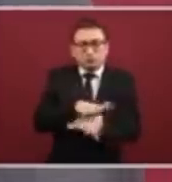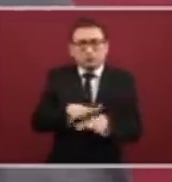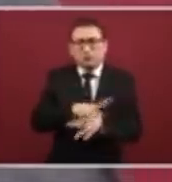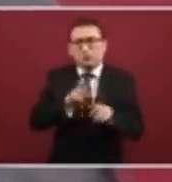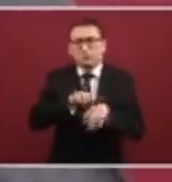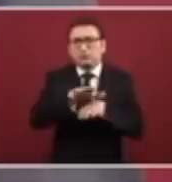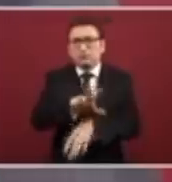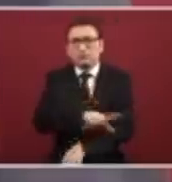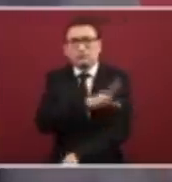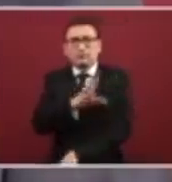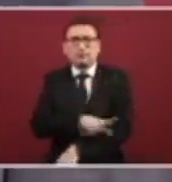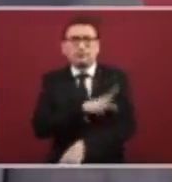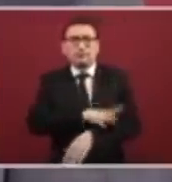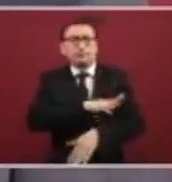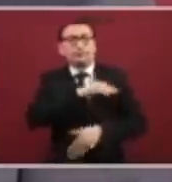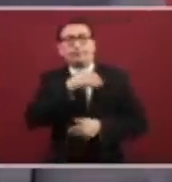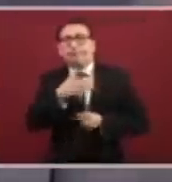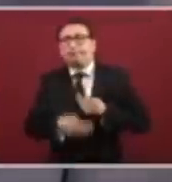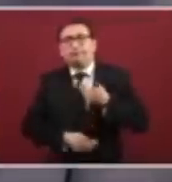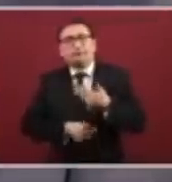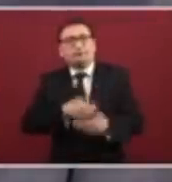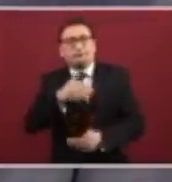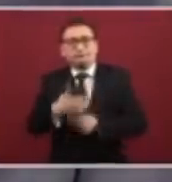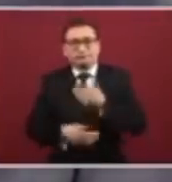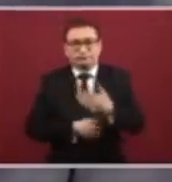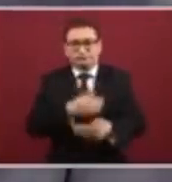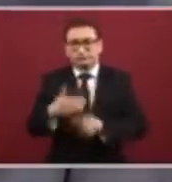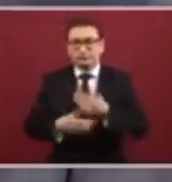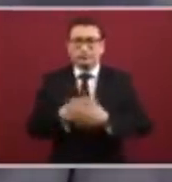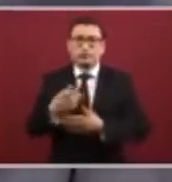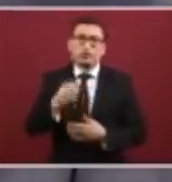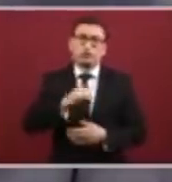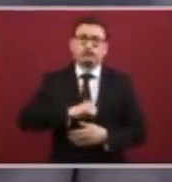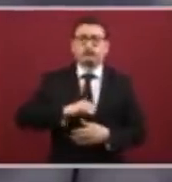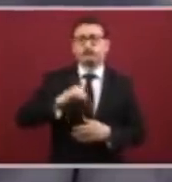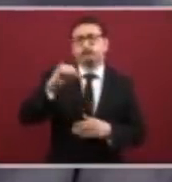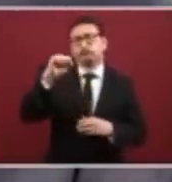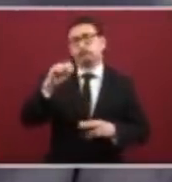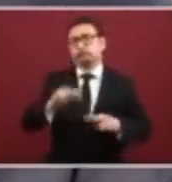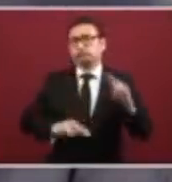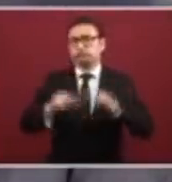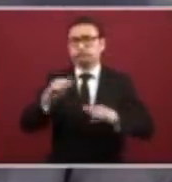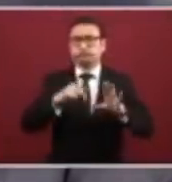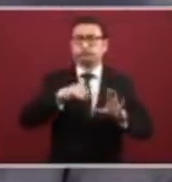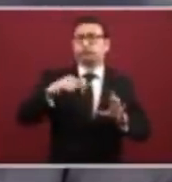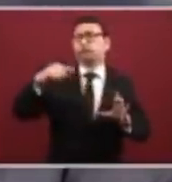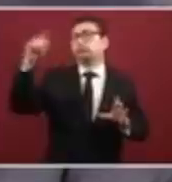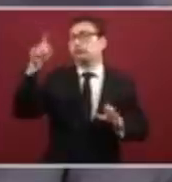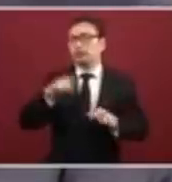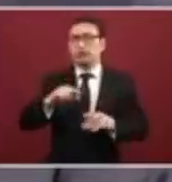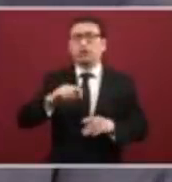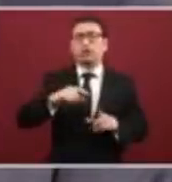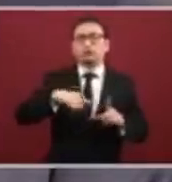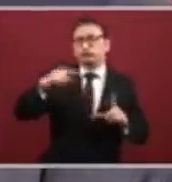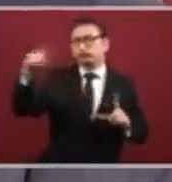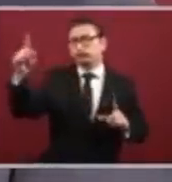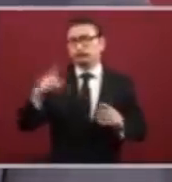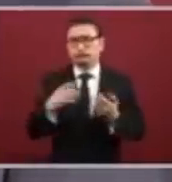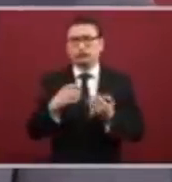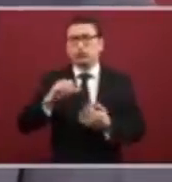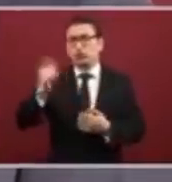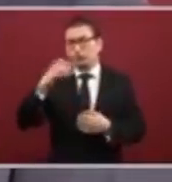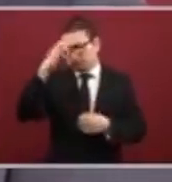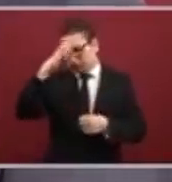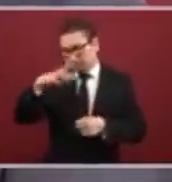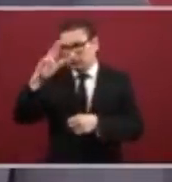iba a llegar a raudales la inversión extranjera y que para estos